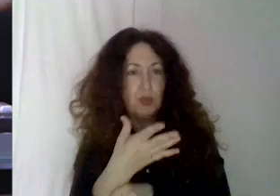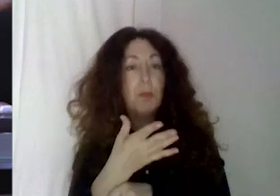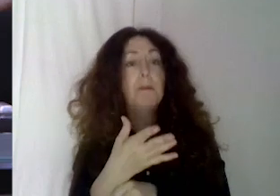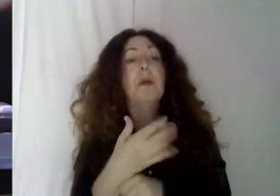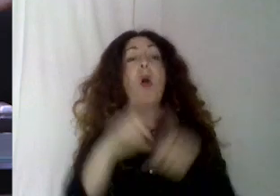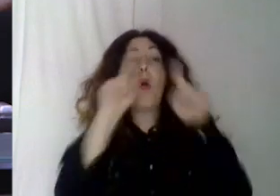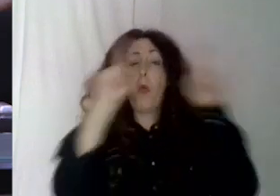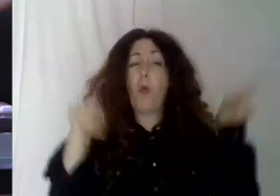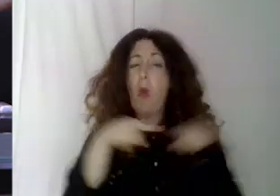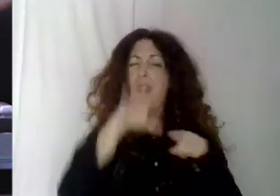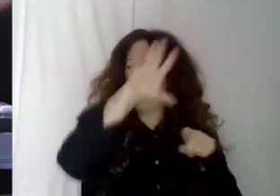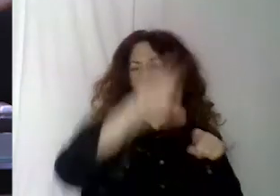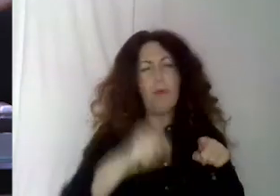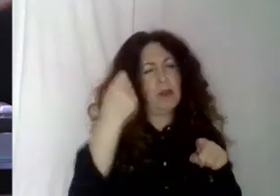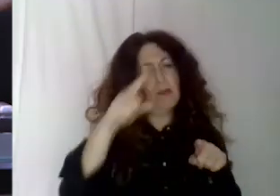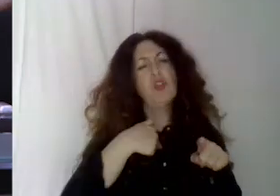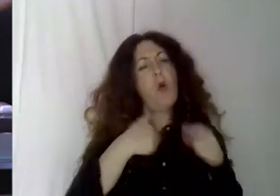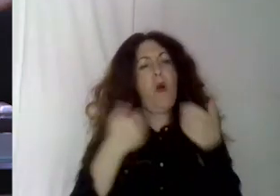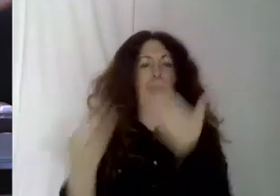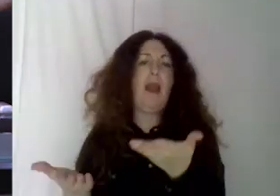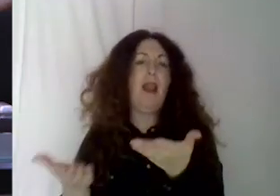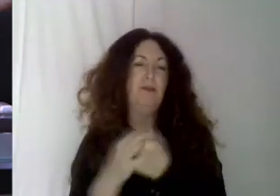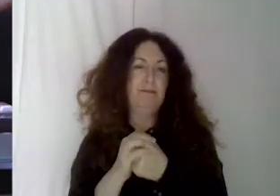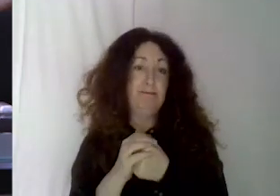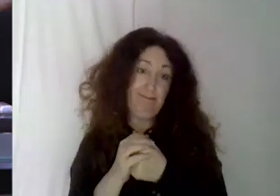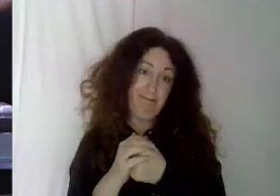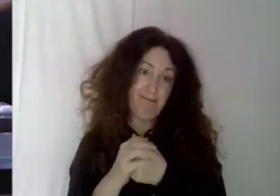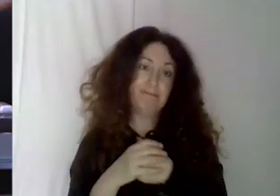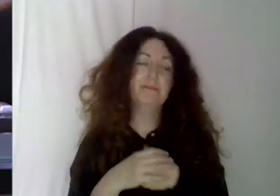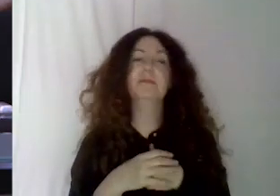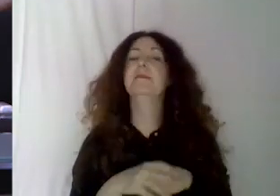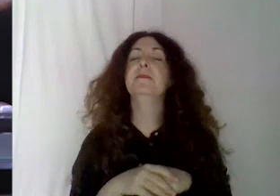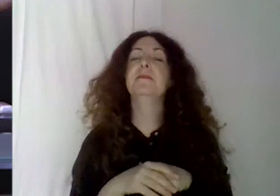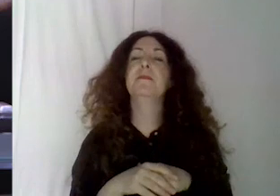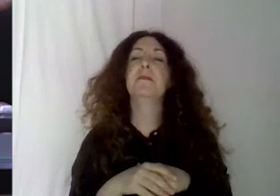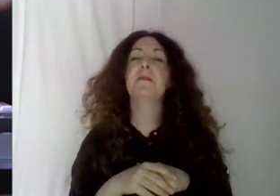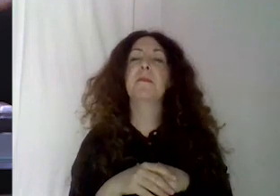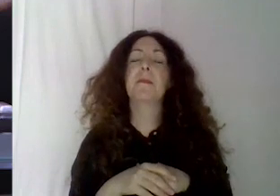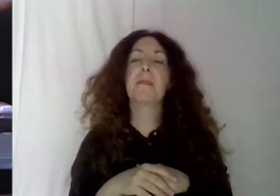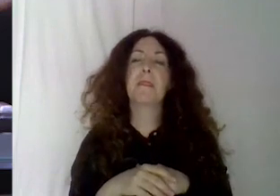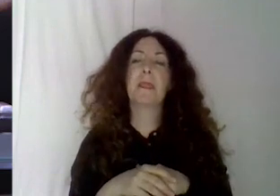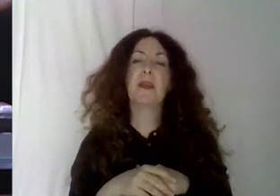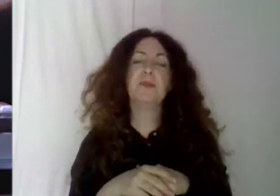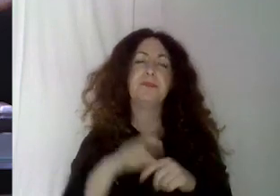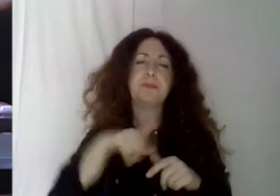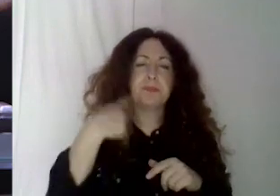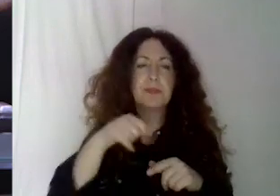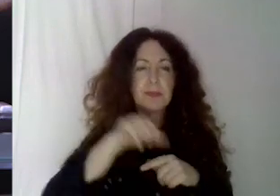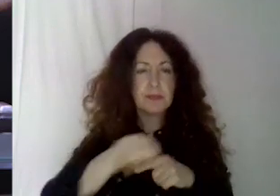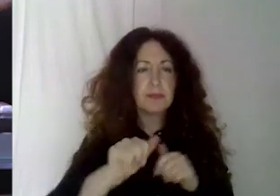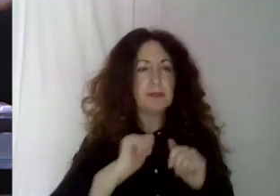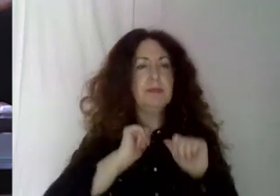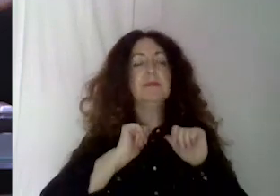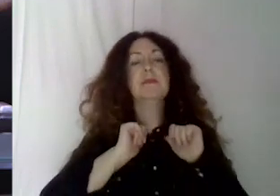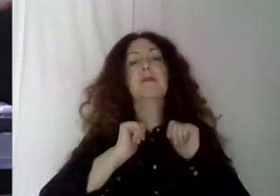en una especie de ascensor tambaleante, ¿no? Y cuando llegas se abre a una logia como de inmensa, de 80 metros, 50